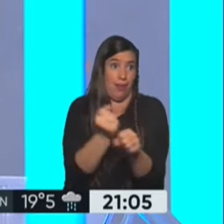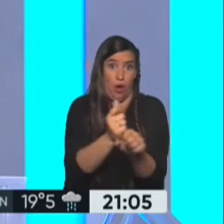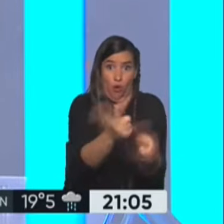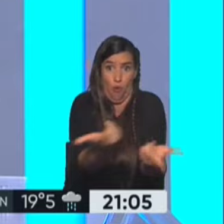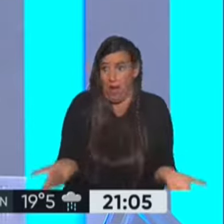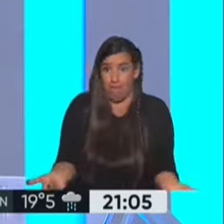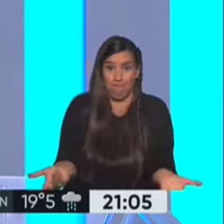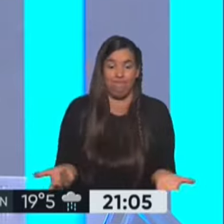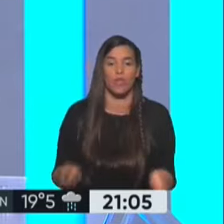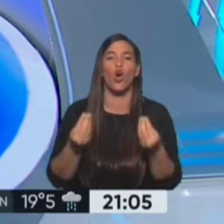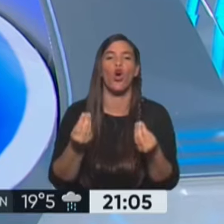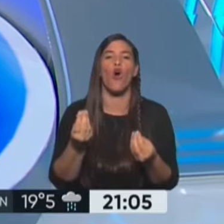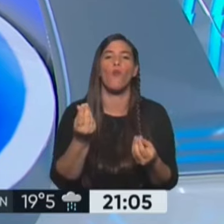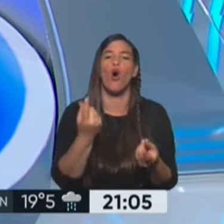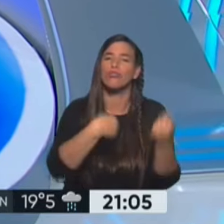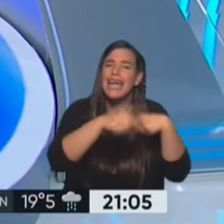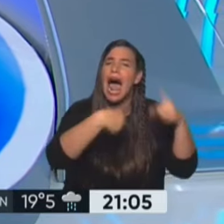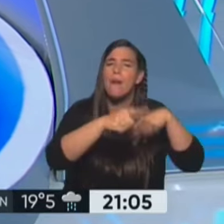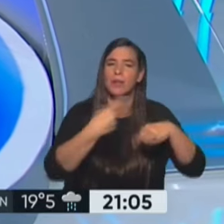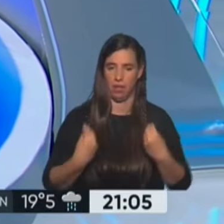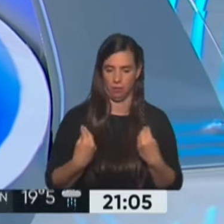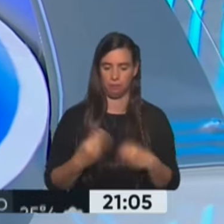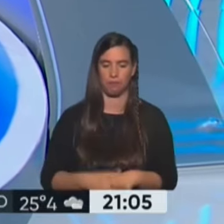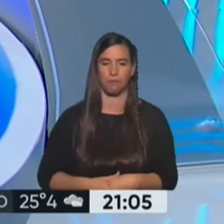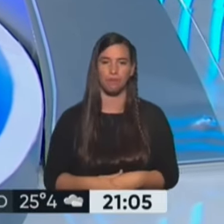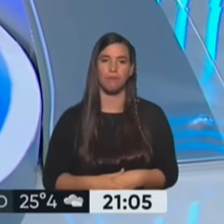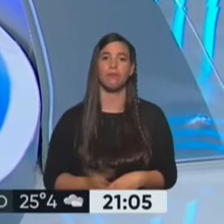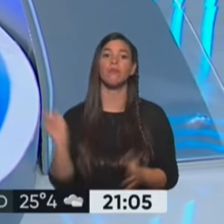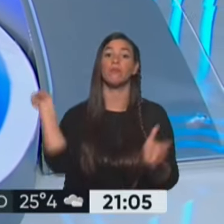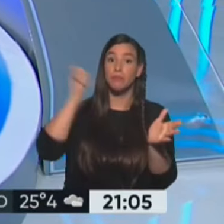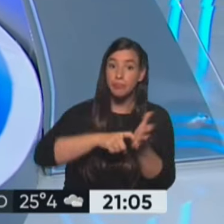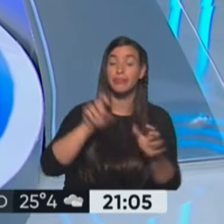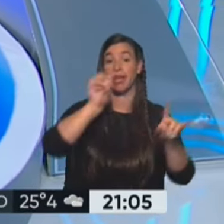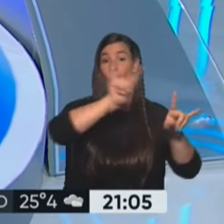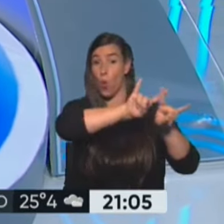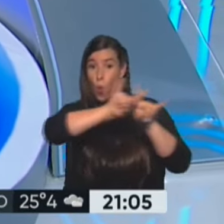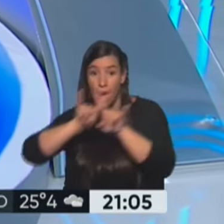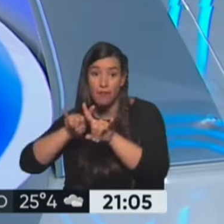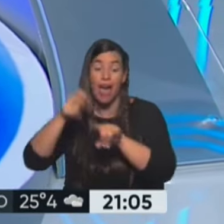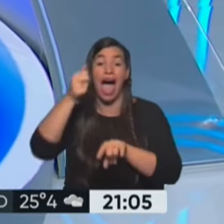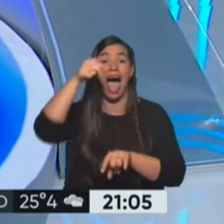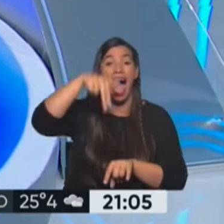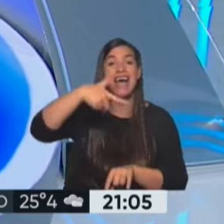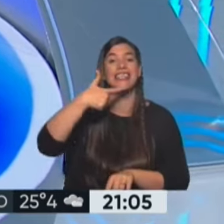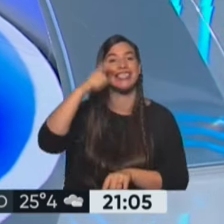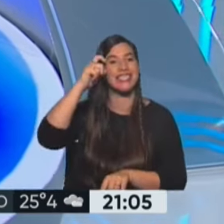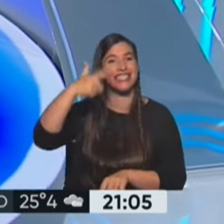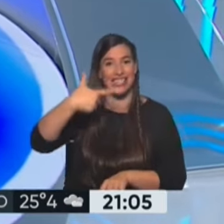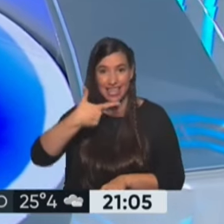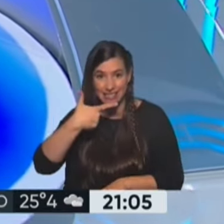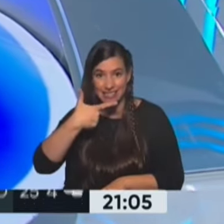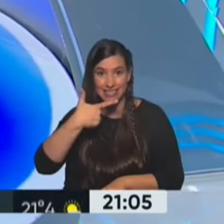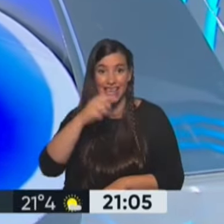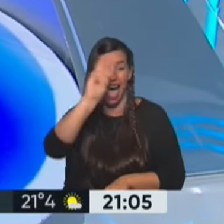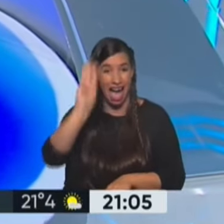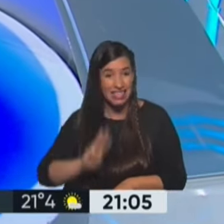Uh-huh. Bien, entonces, hay que ingresar a la web de MIANSES o a, ¿sí?, la app con el CUIT y la